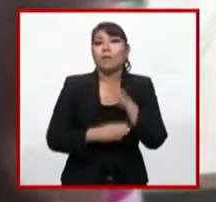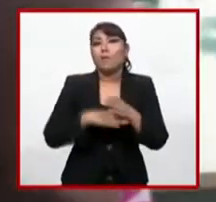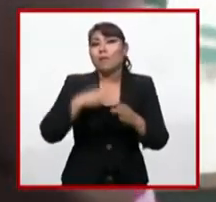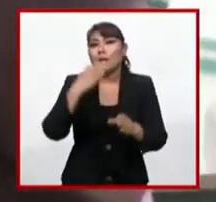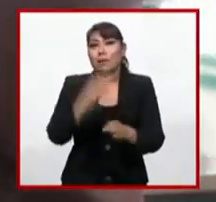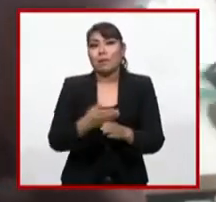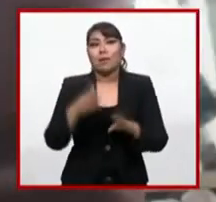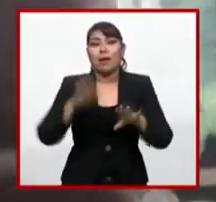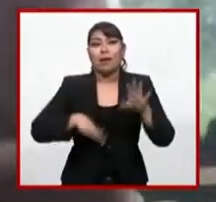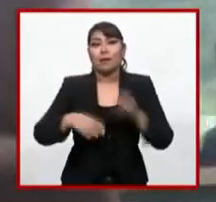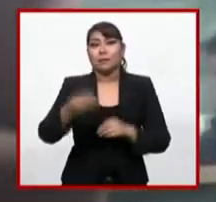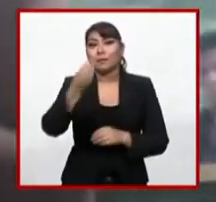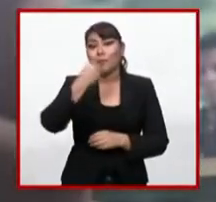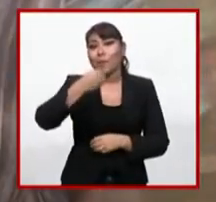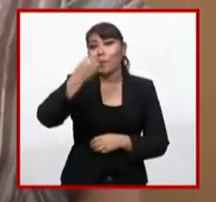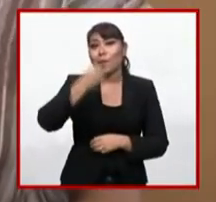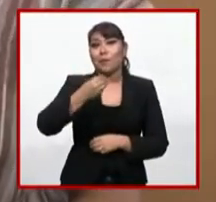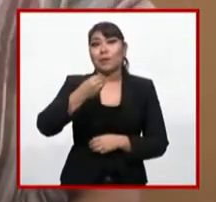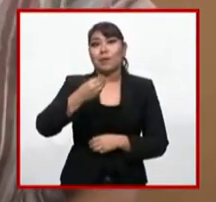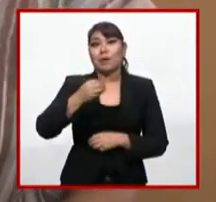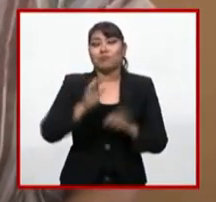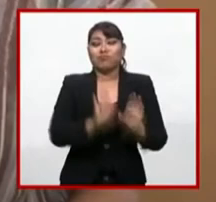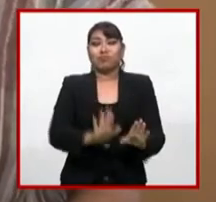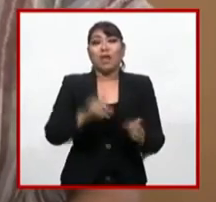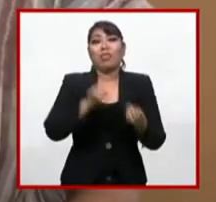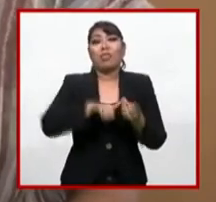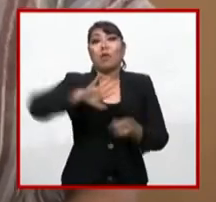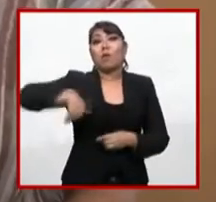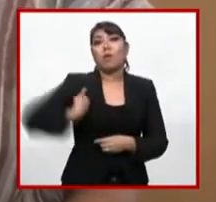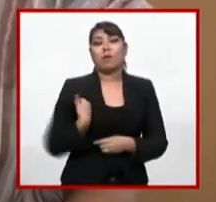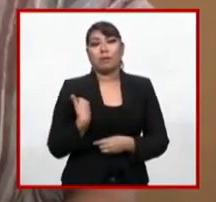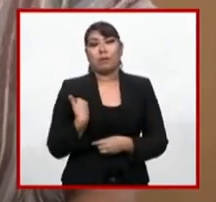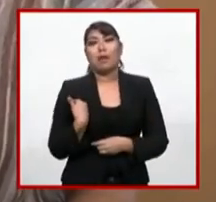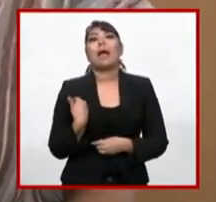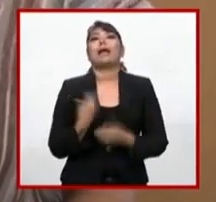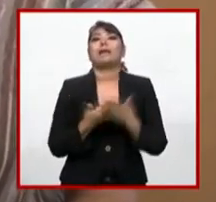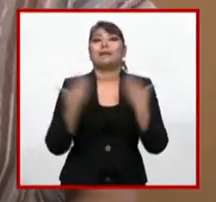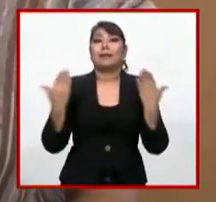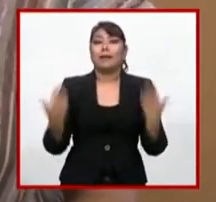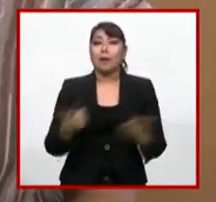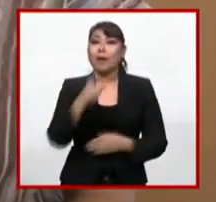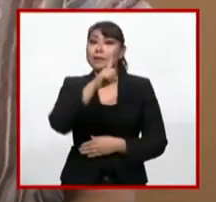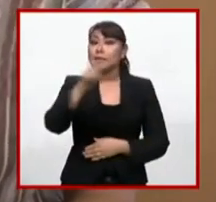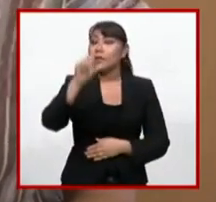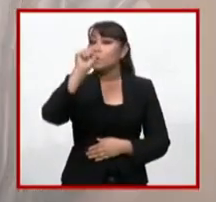ocasiones sobraba comida y no tenían en dónde guardarla. Debido a esto, equipamos a